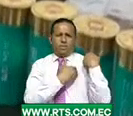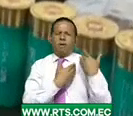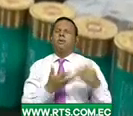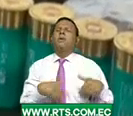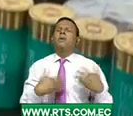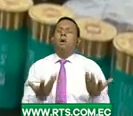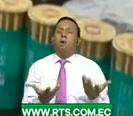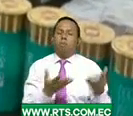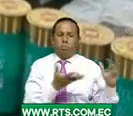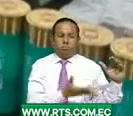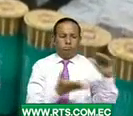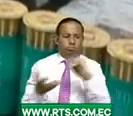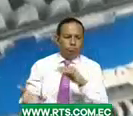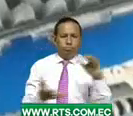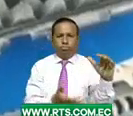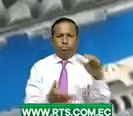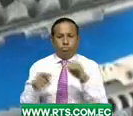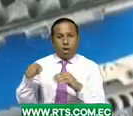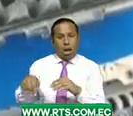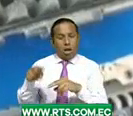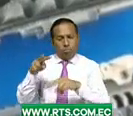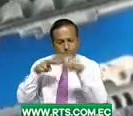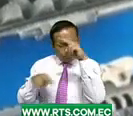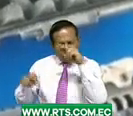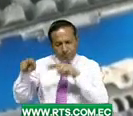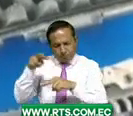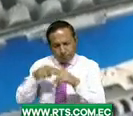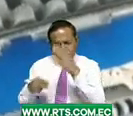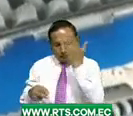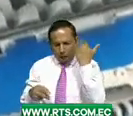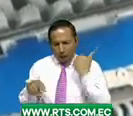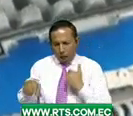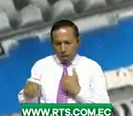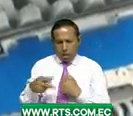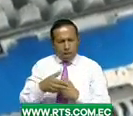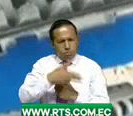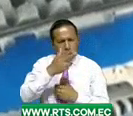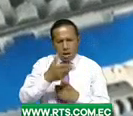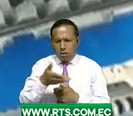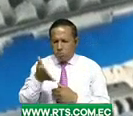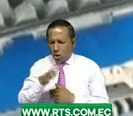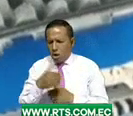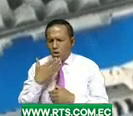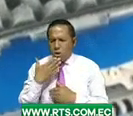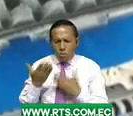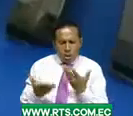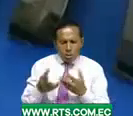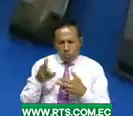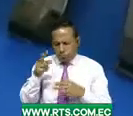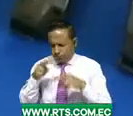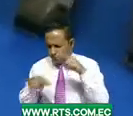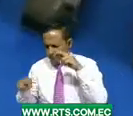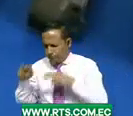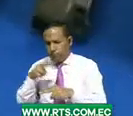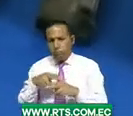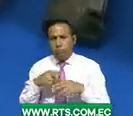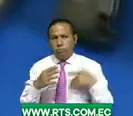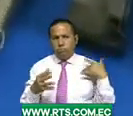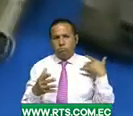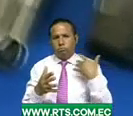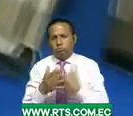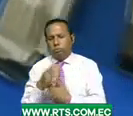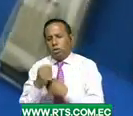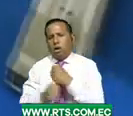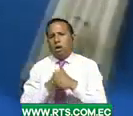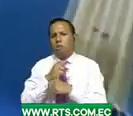de Criminalística para determinar si fueron utilizadas en robos, asaltos o muertes violentas, que en este 2022 se acercan a